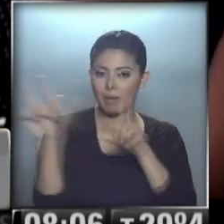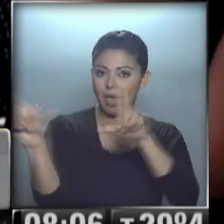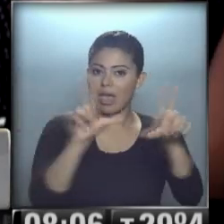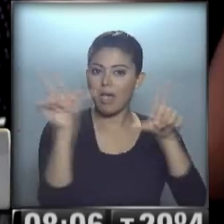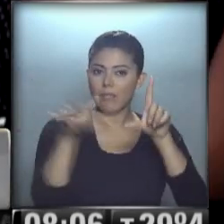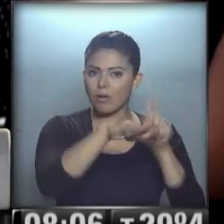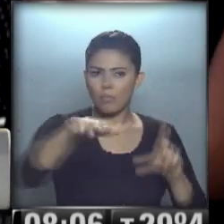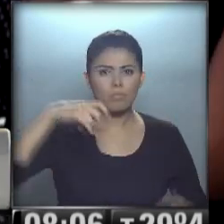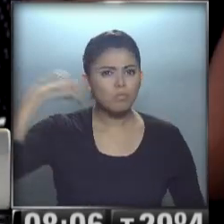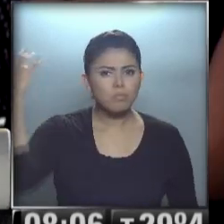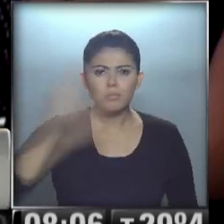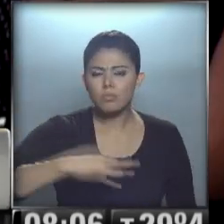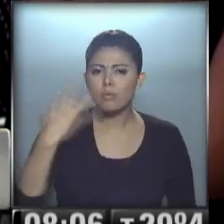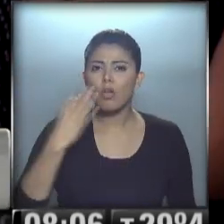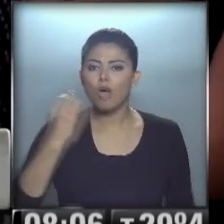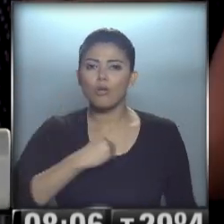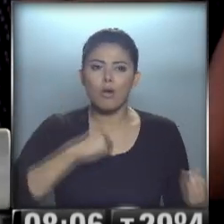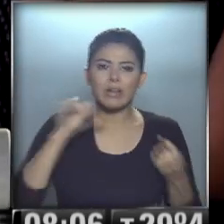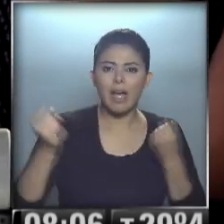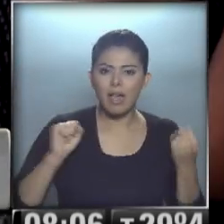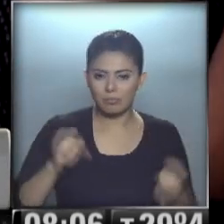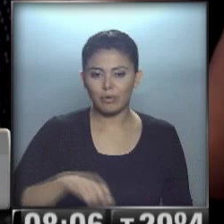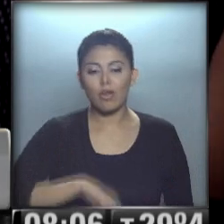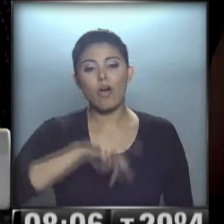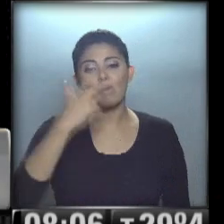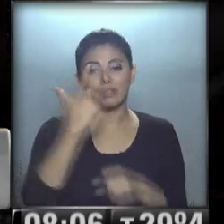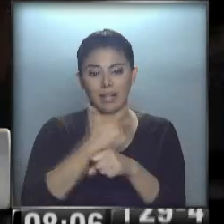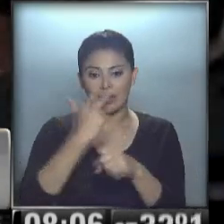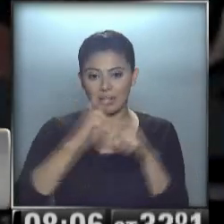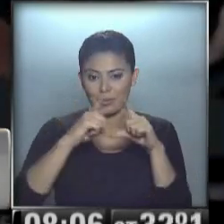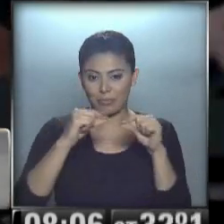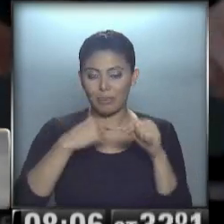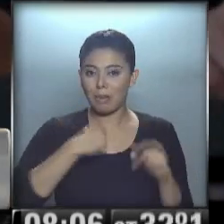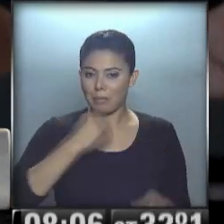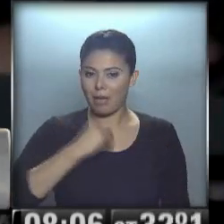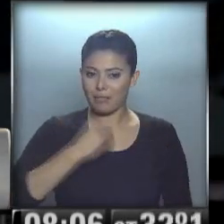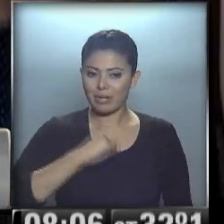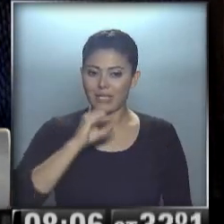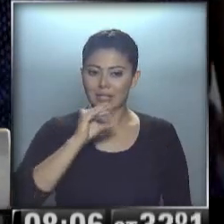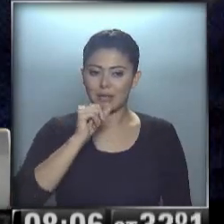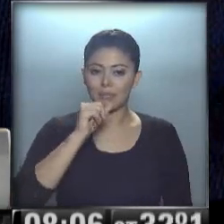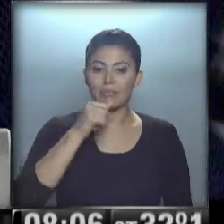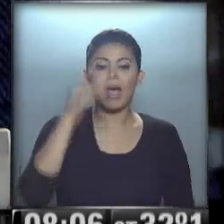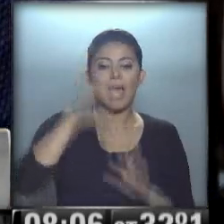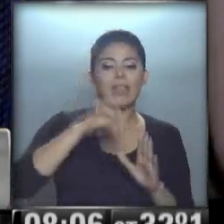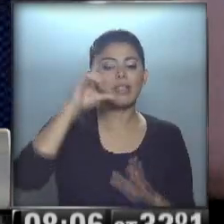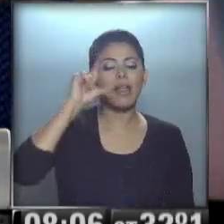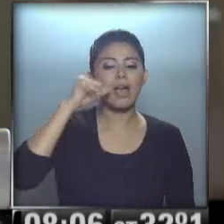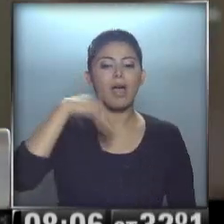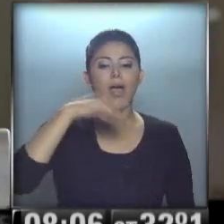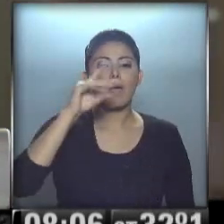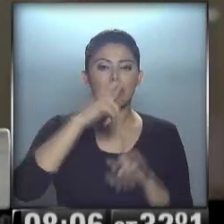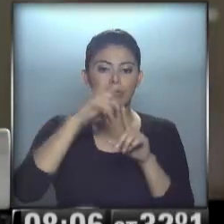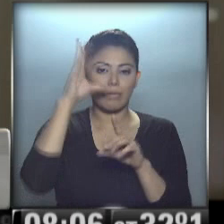imágenes increíbles del vértigo de la Fórmula 1. En el tercer lugar, una de mis preferidas, Antes de la Medianoche. En 1995, el director